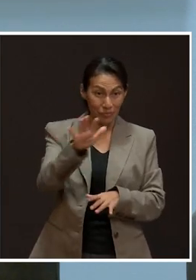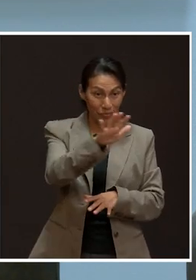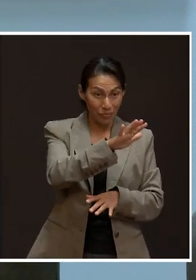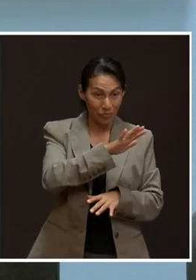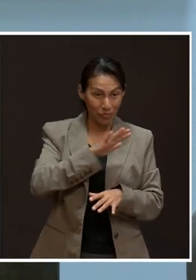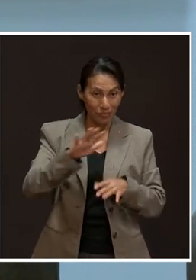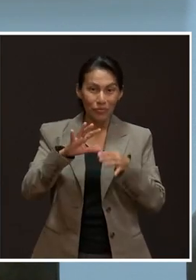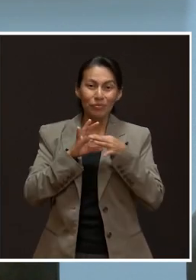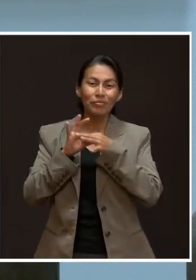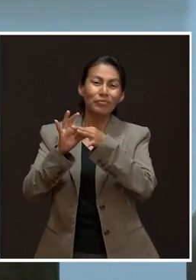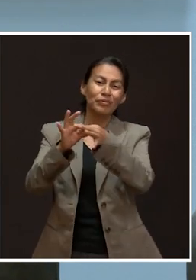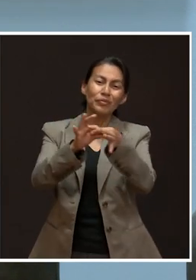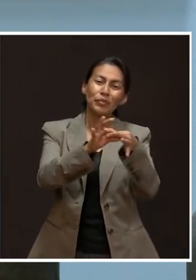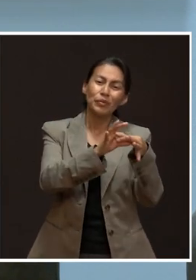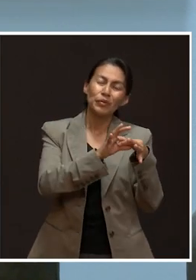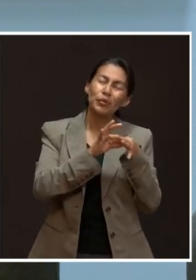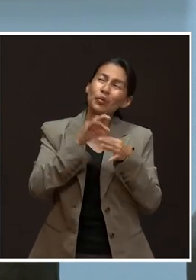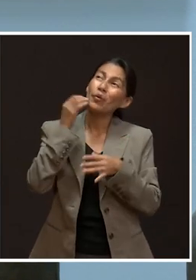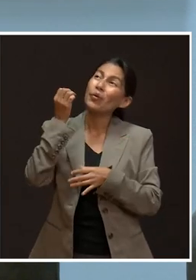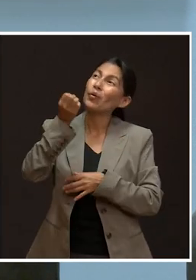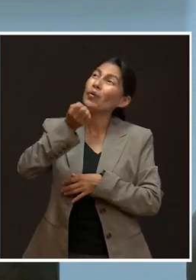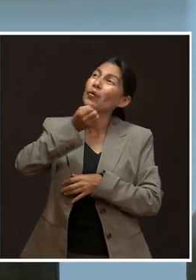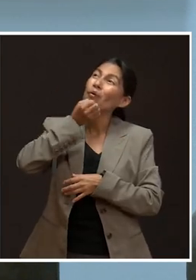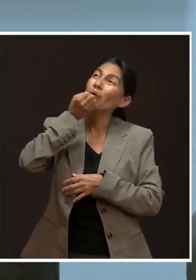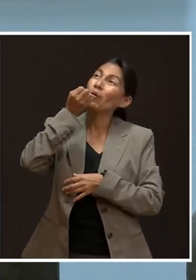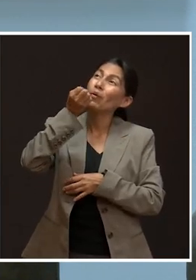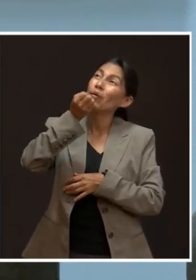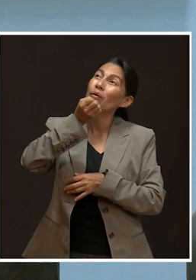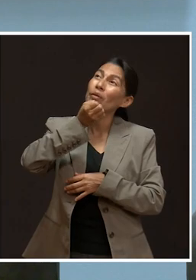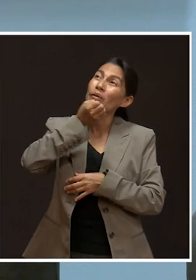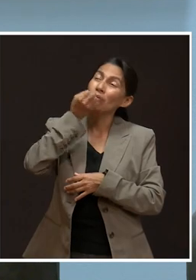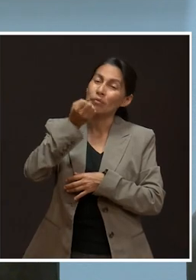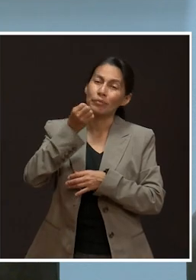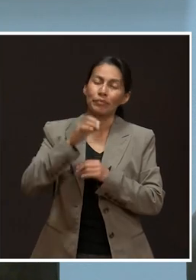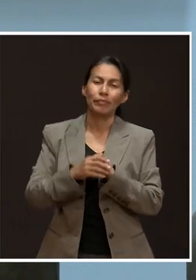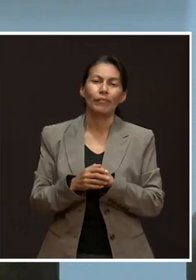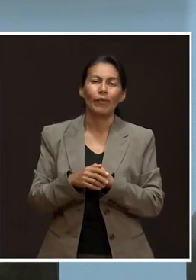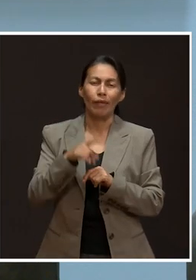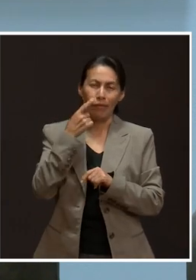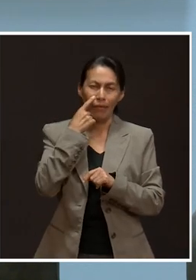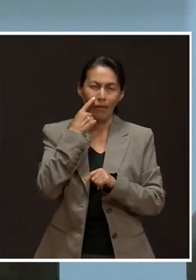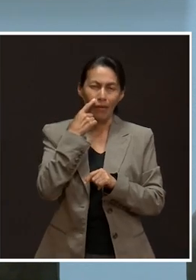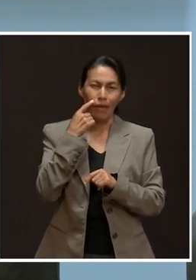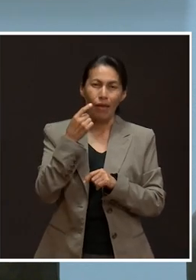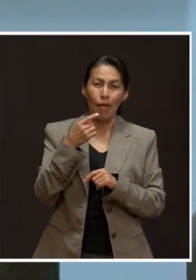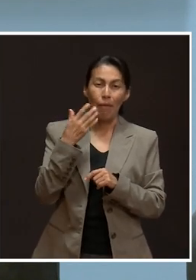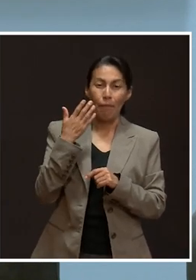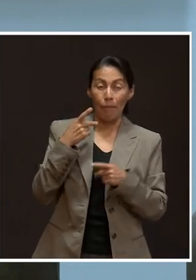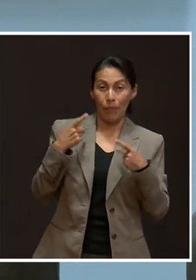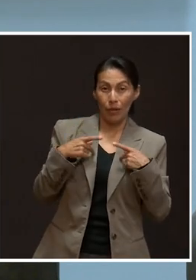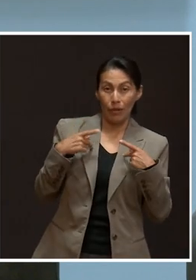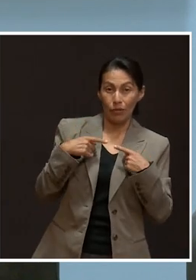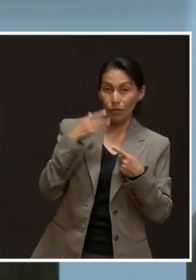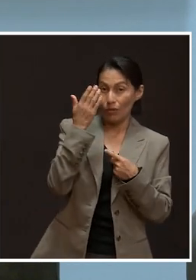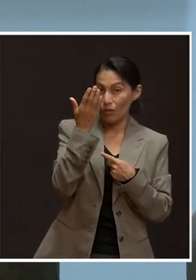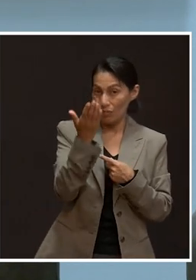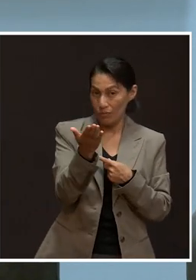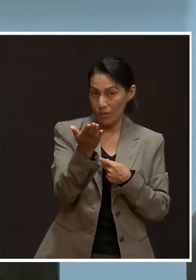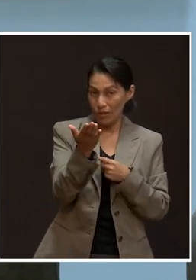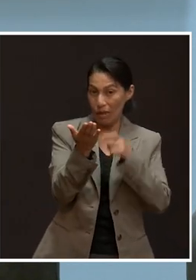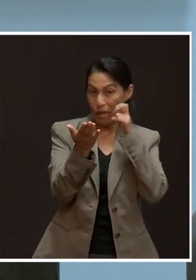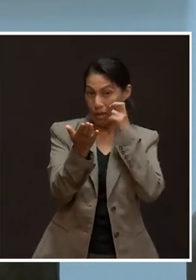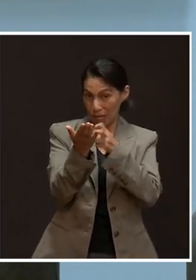oramos por el que hace la oración, por aquella persona por la cual ella pide por